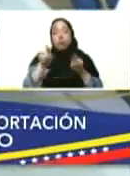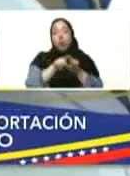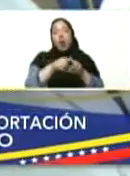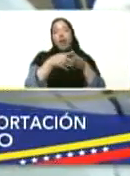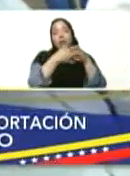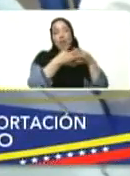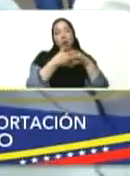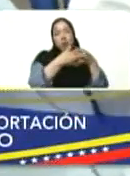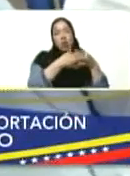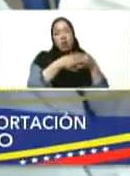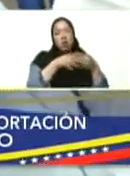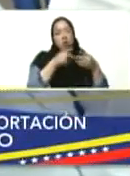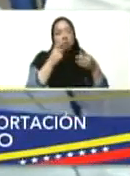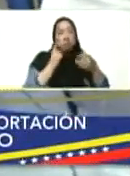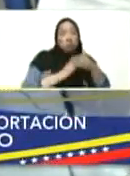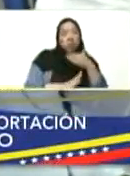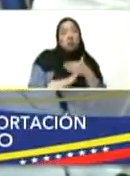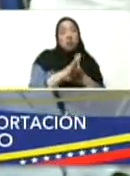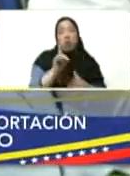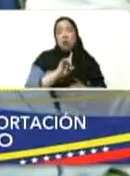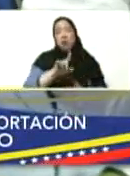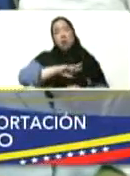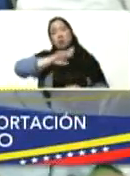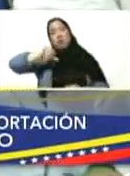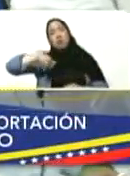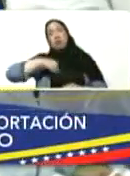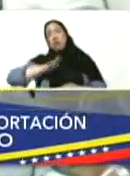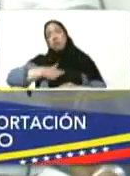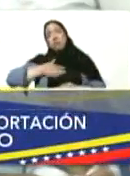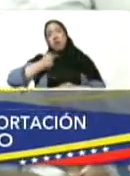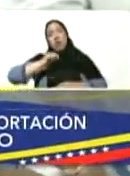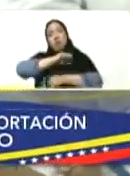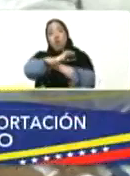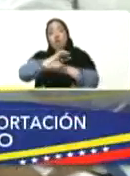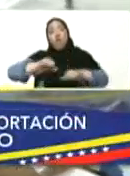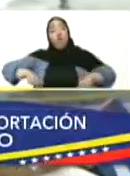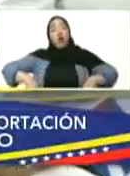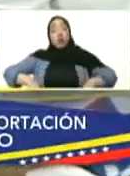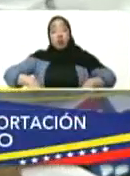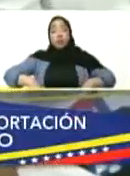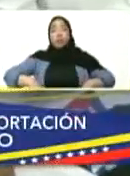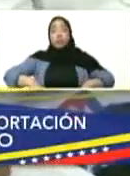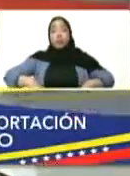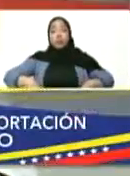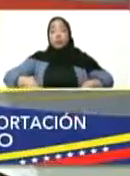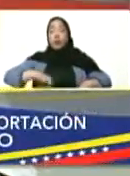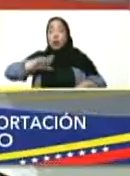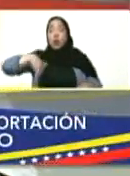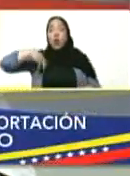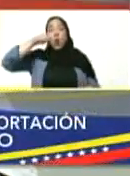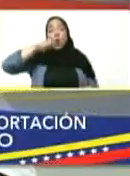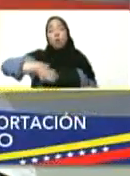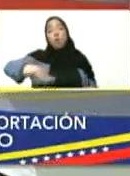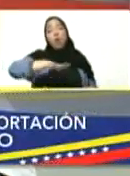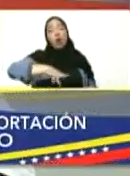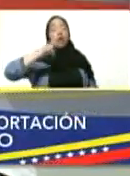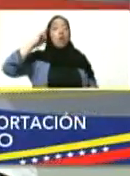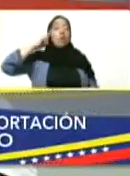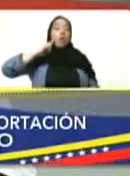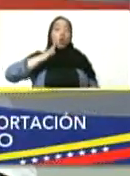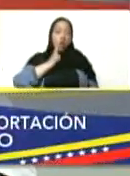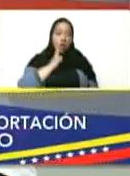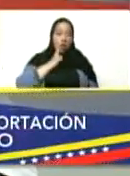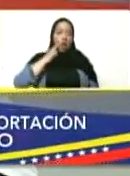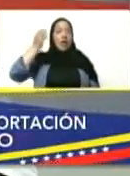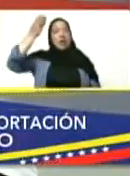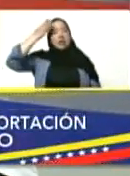Pero ustedes saben que eso con nosotros no va. A los pueblos de Bolívar, de Martí, de